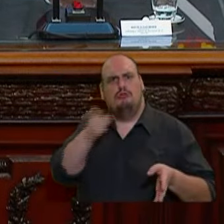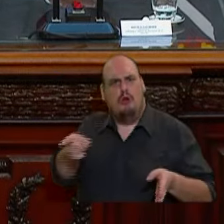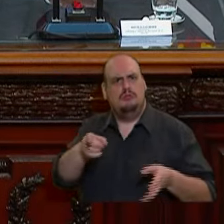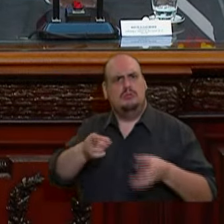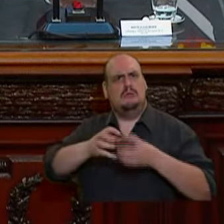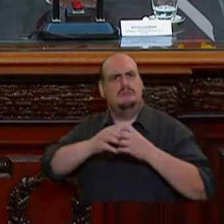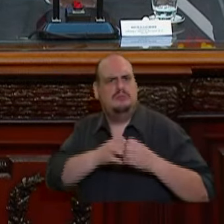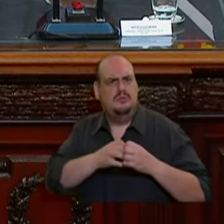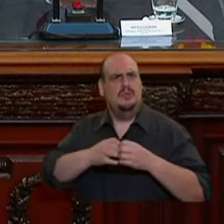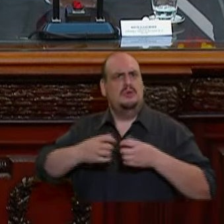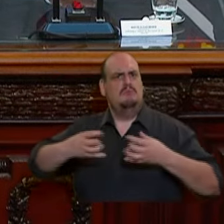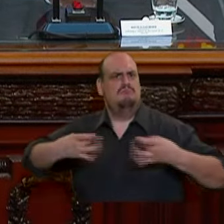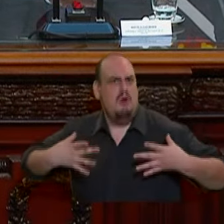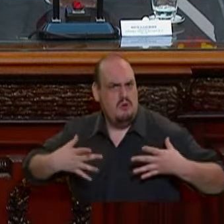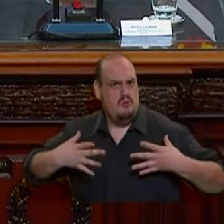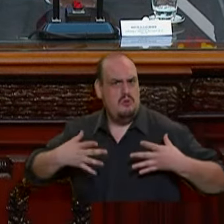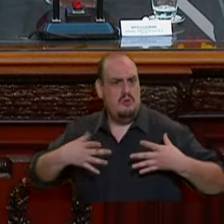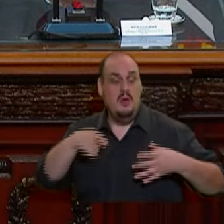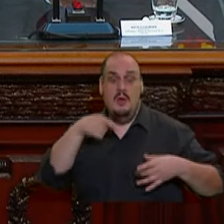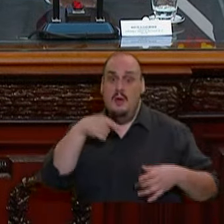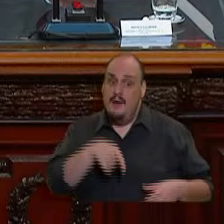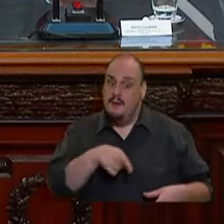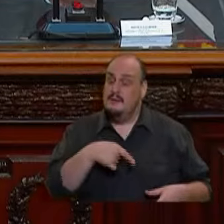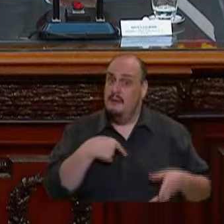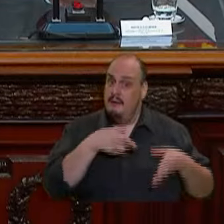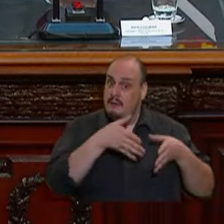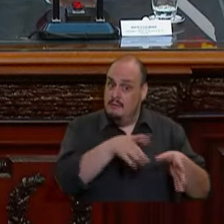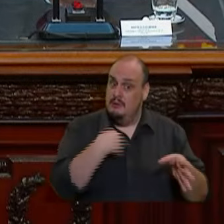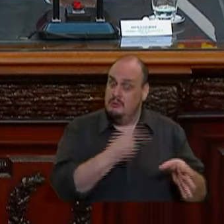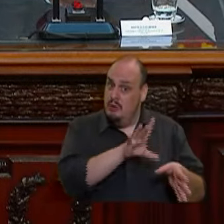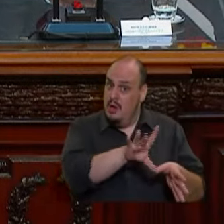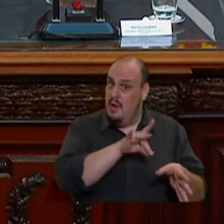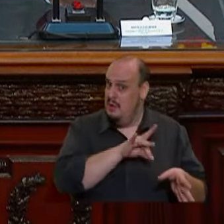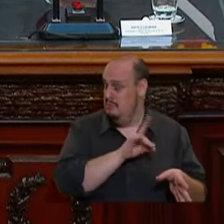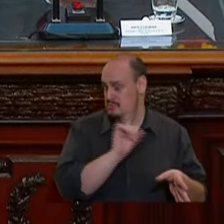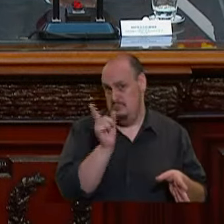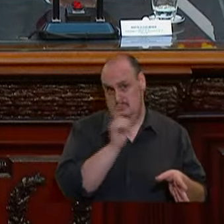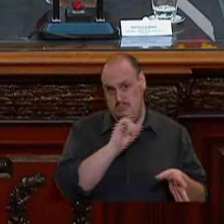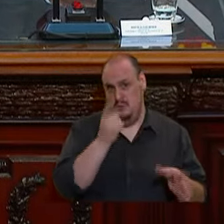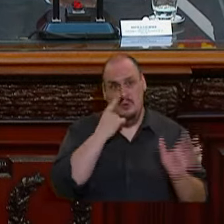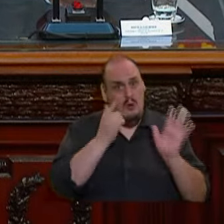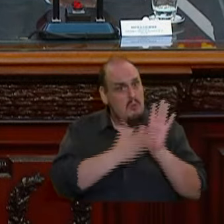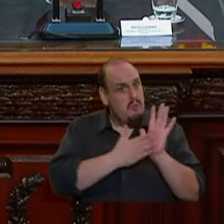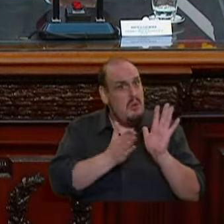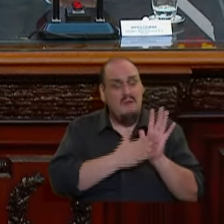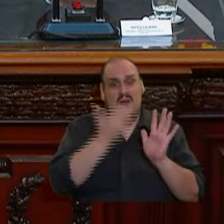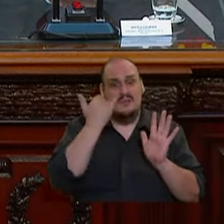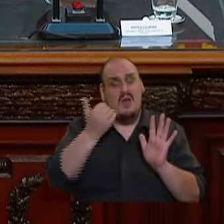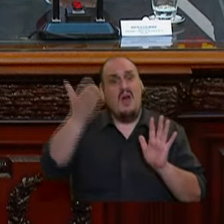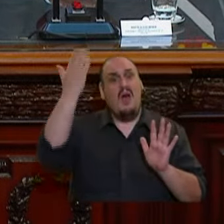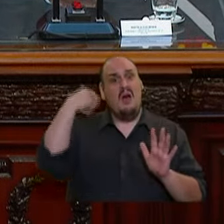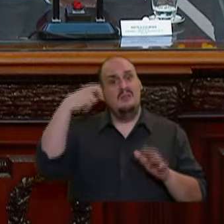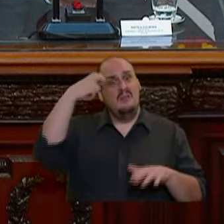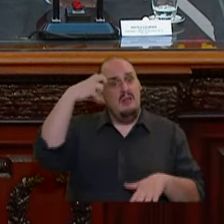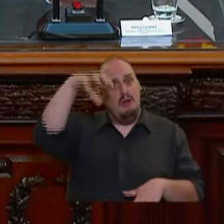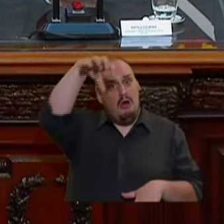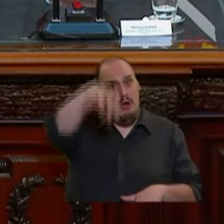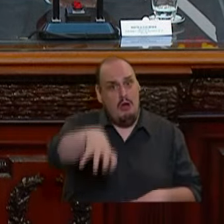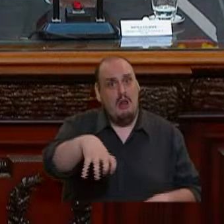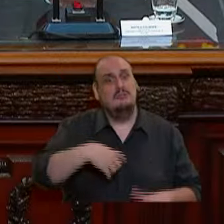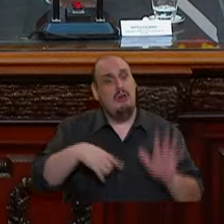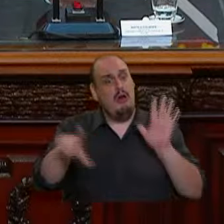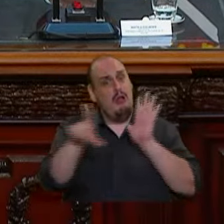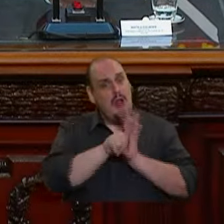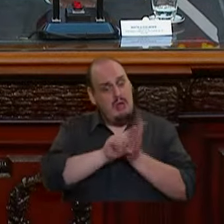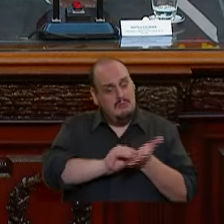del conflicto. Ese no es el camino que elegimos y lo hemos demostrado haciendo el intento de enviar a este honorable casa un